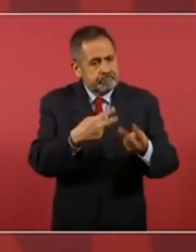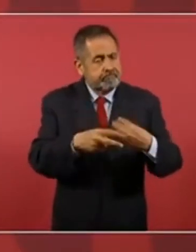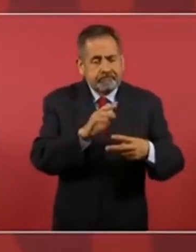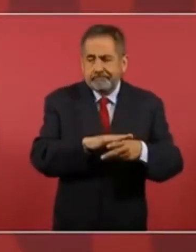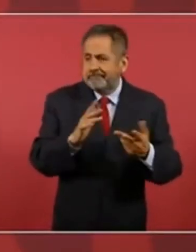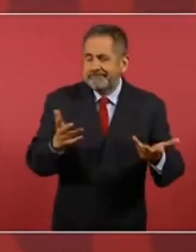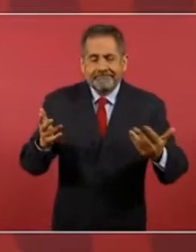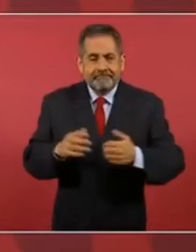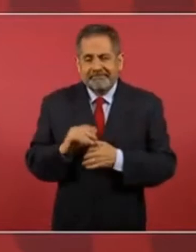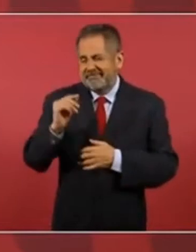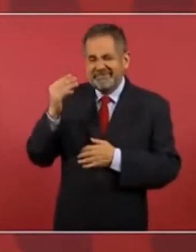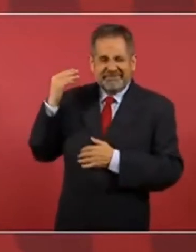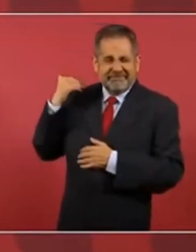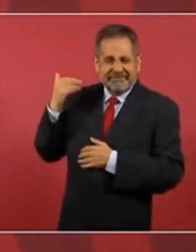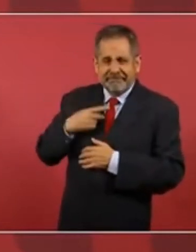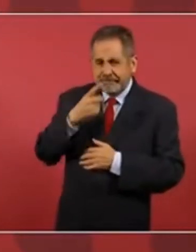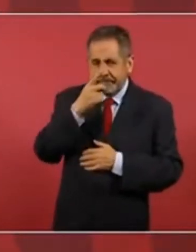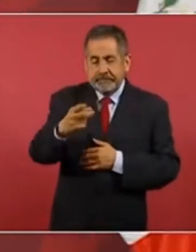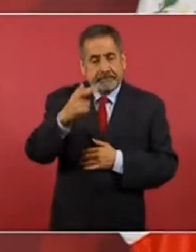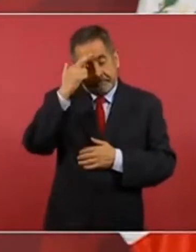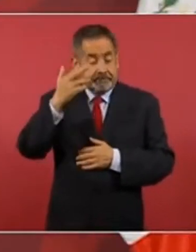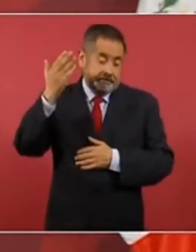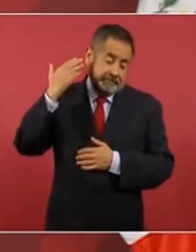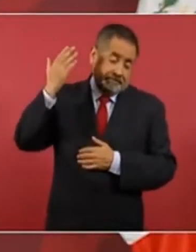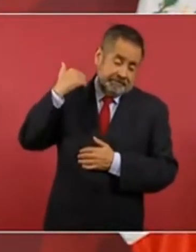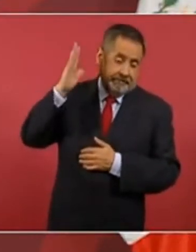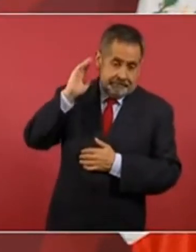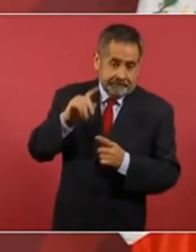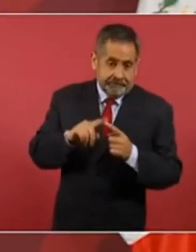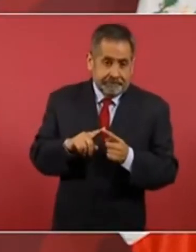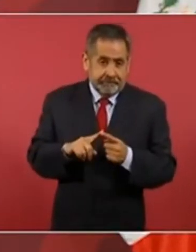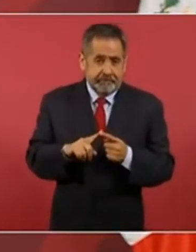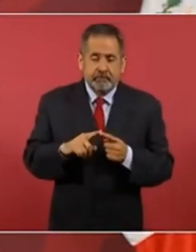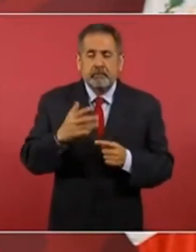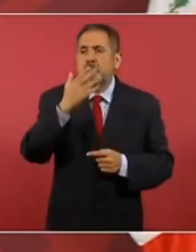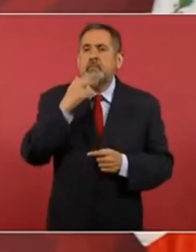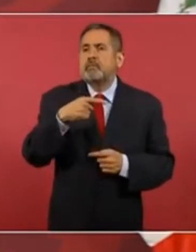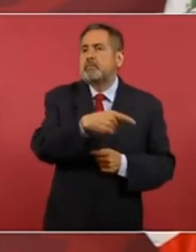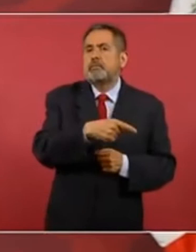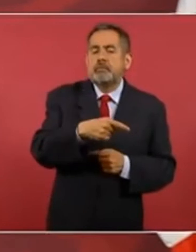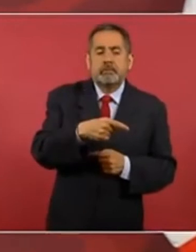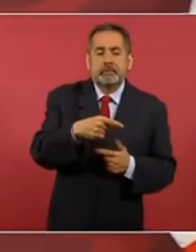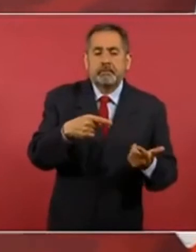Hablaba yo hace unos días de que antes que no había